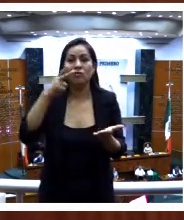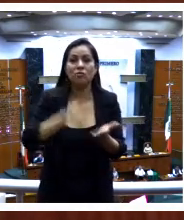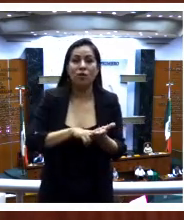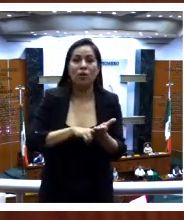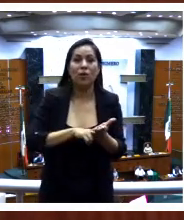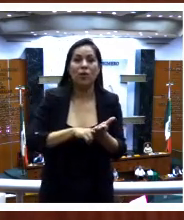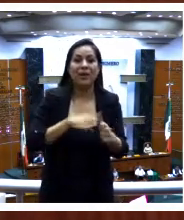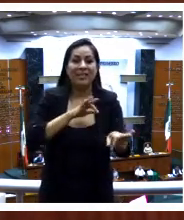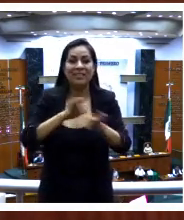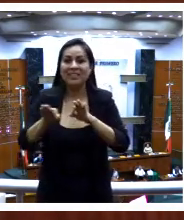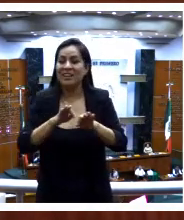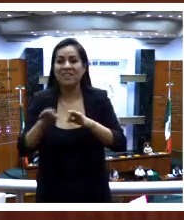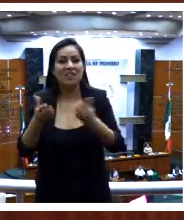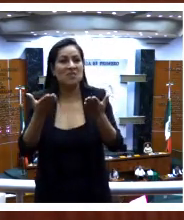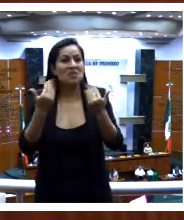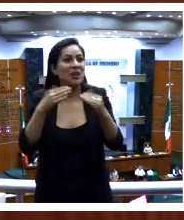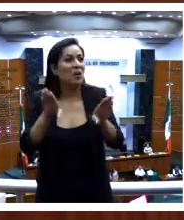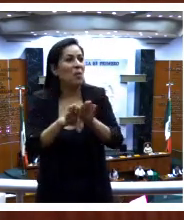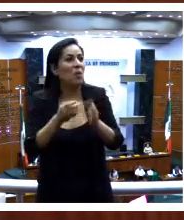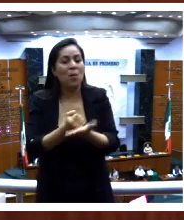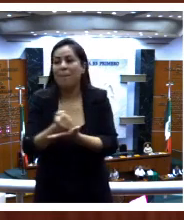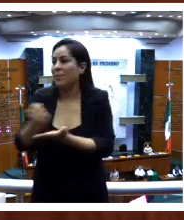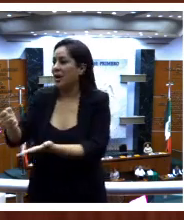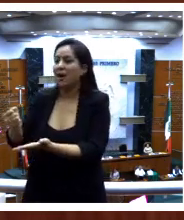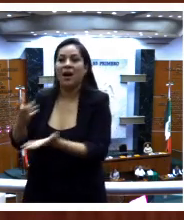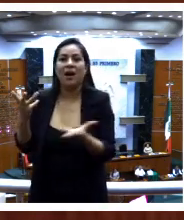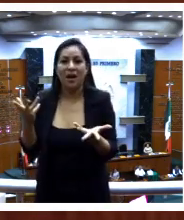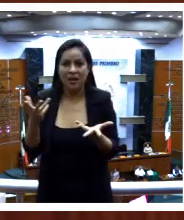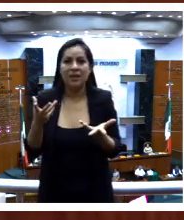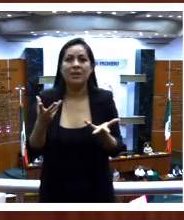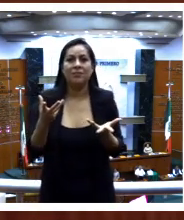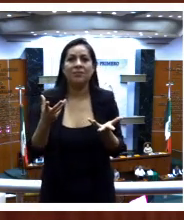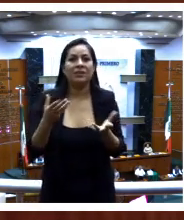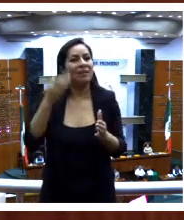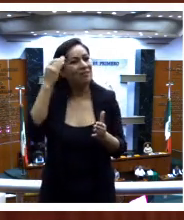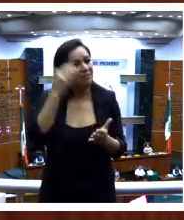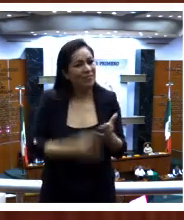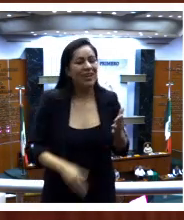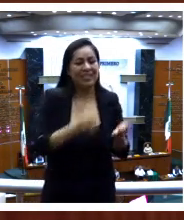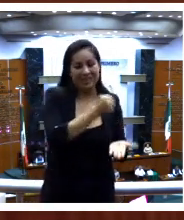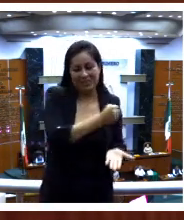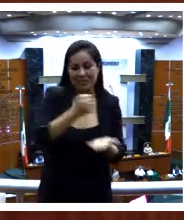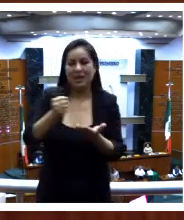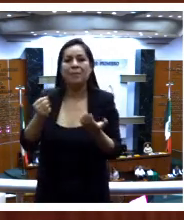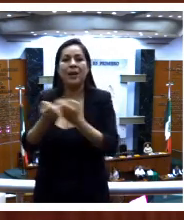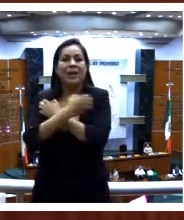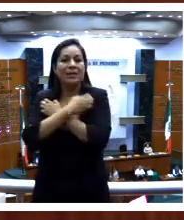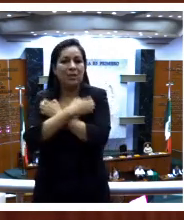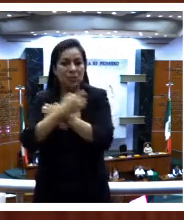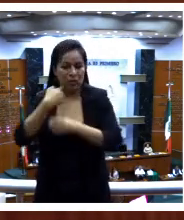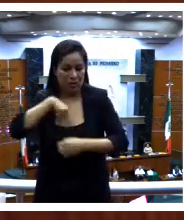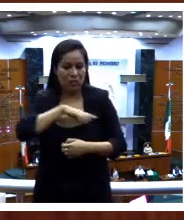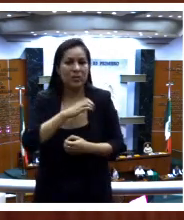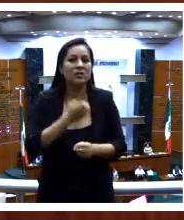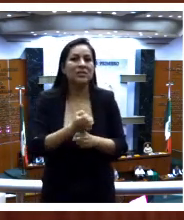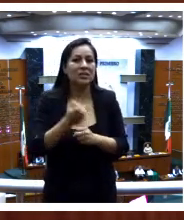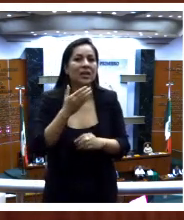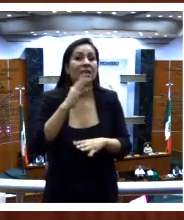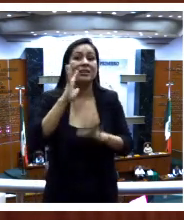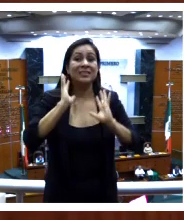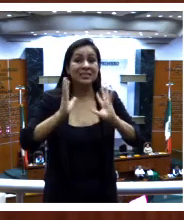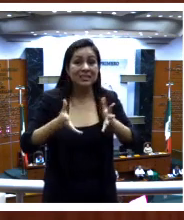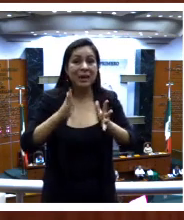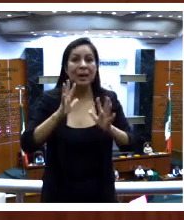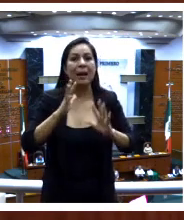plazas y sin un techo presupuestal, déficit en el presupuesto destinado para la educación en nuestro estado desde hace